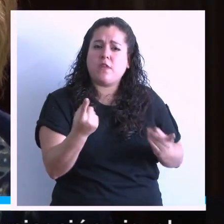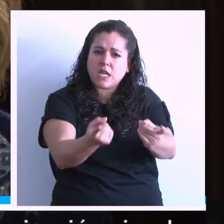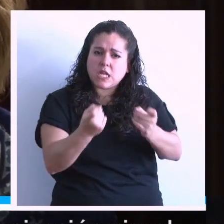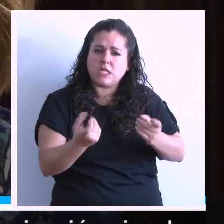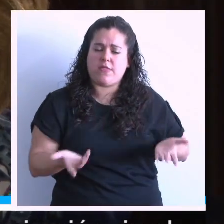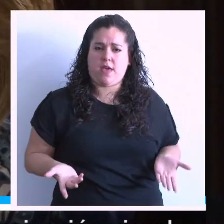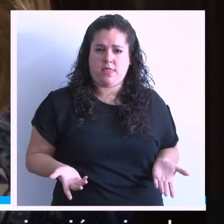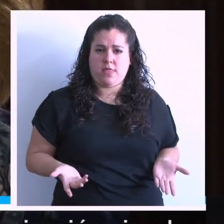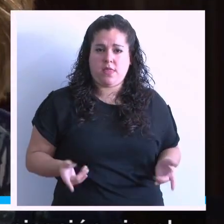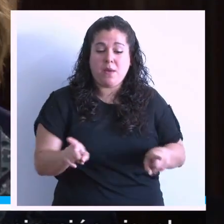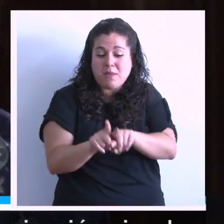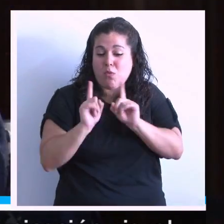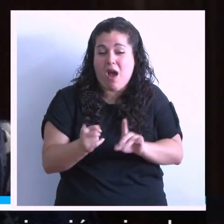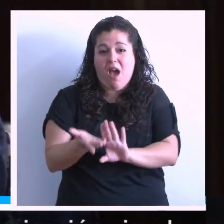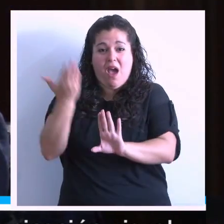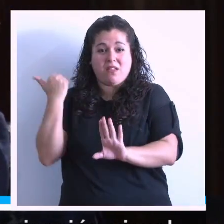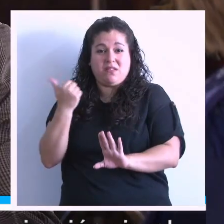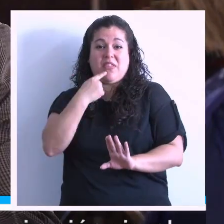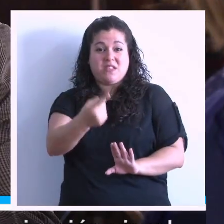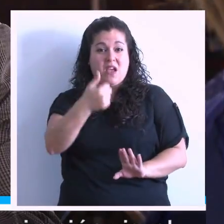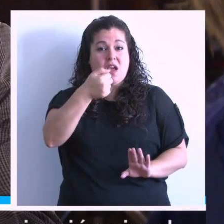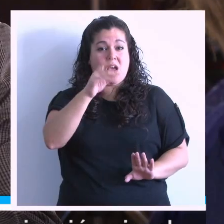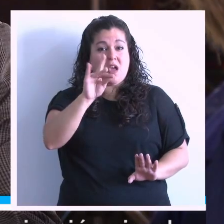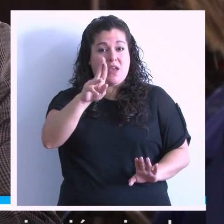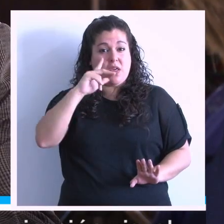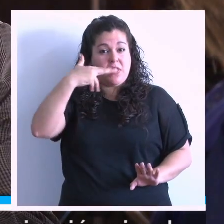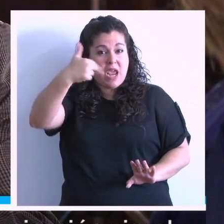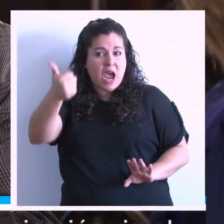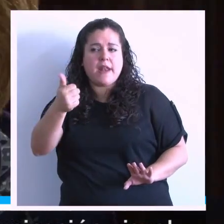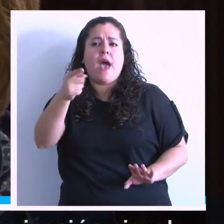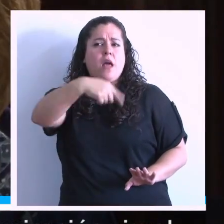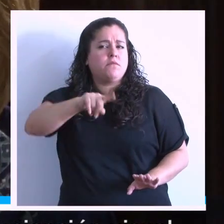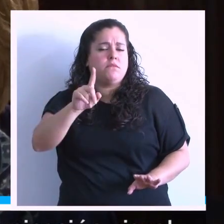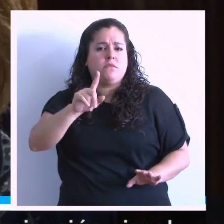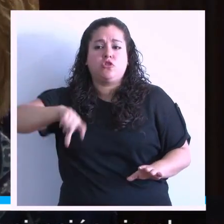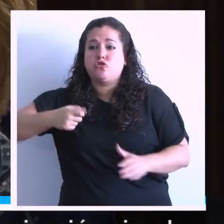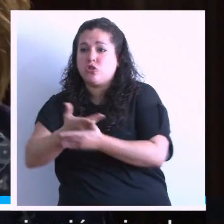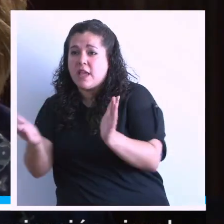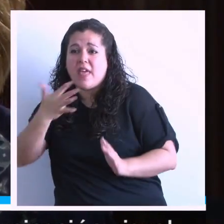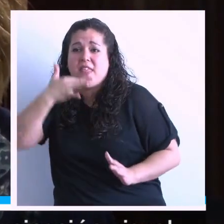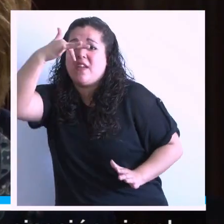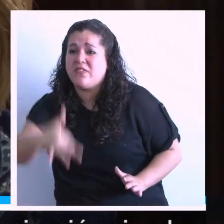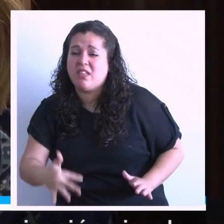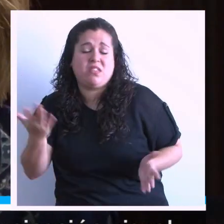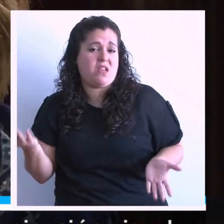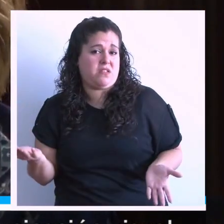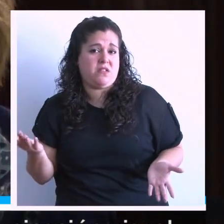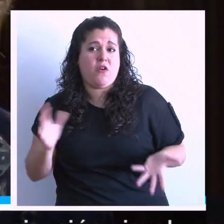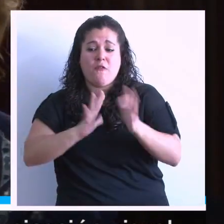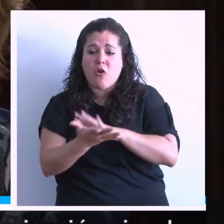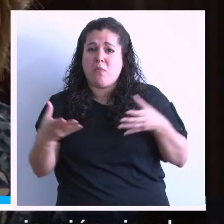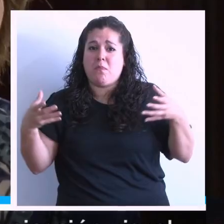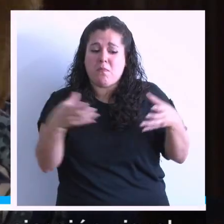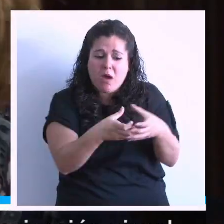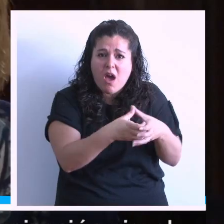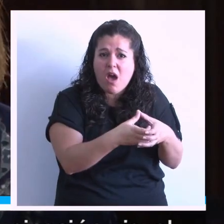necesidad de, como decía Adriana antes, de entender que lo colectivo, que lo